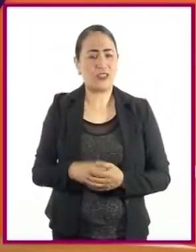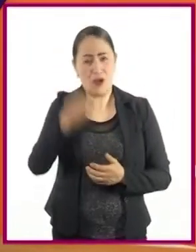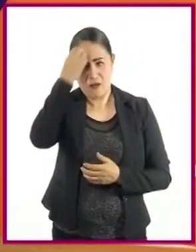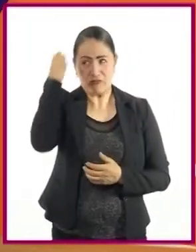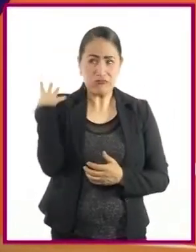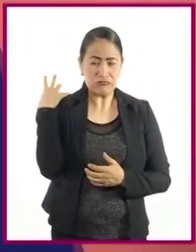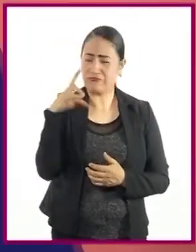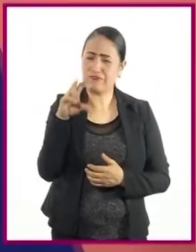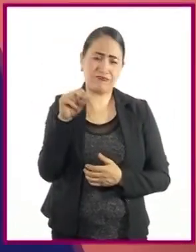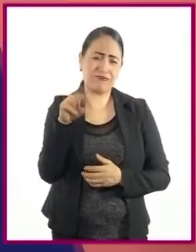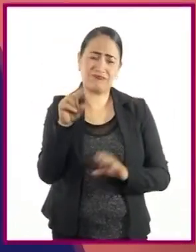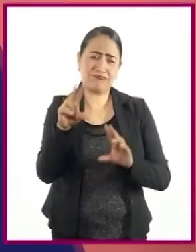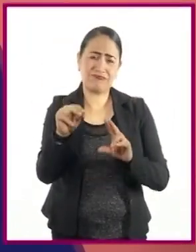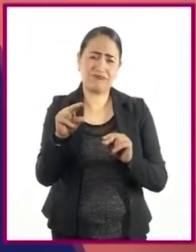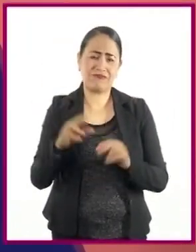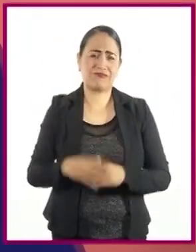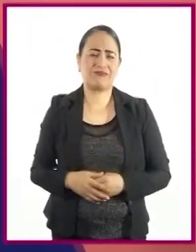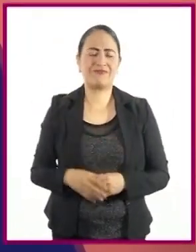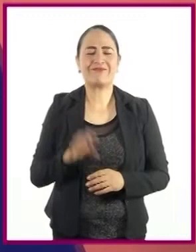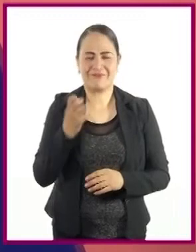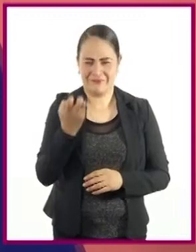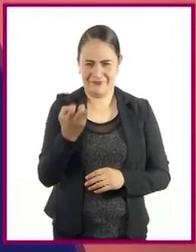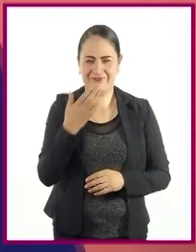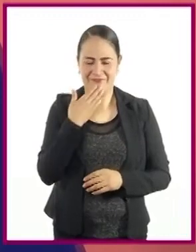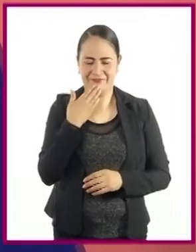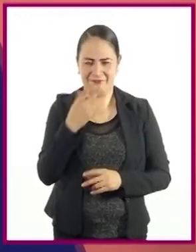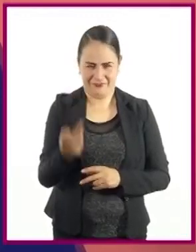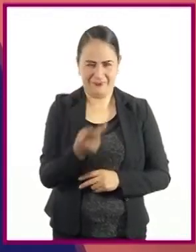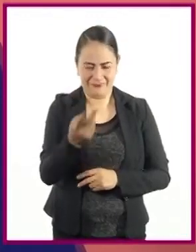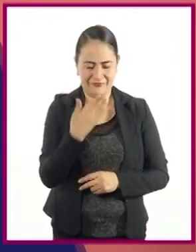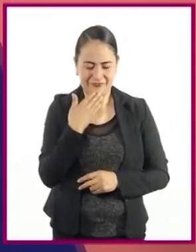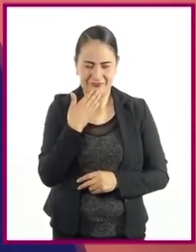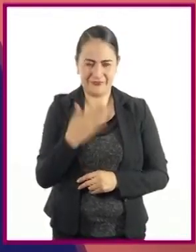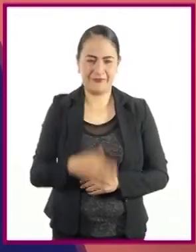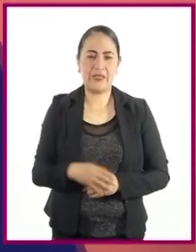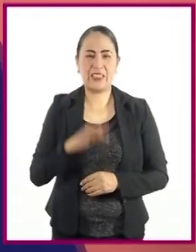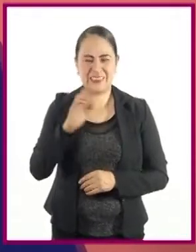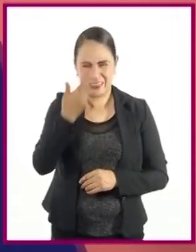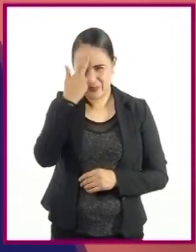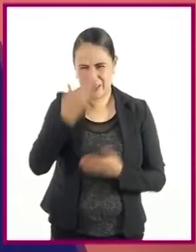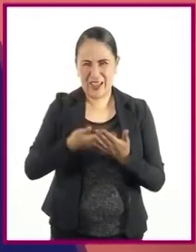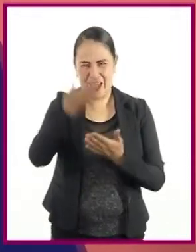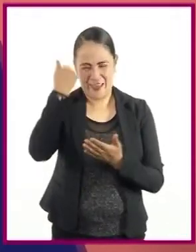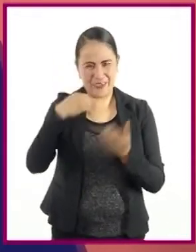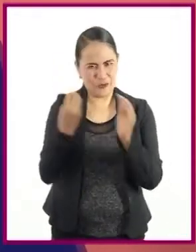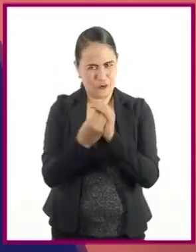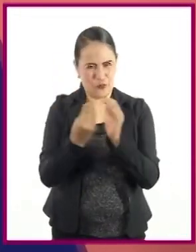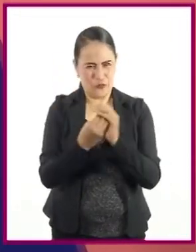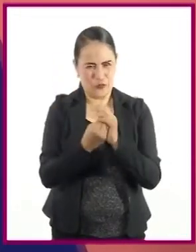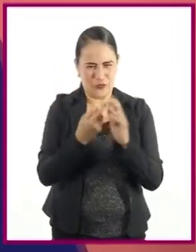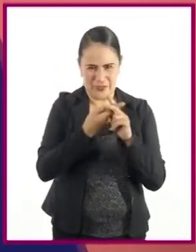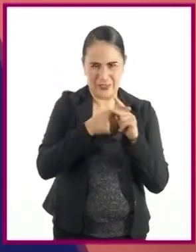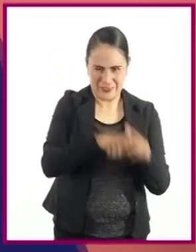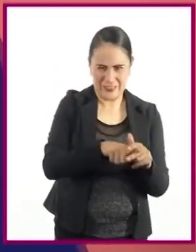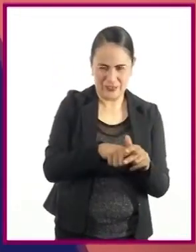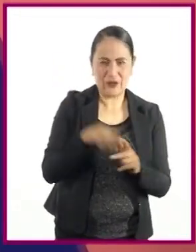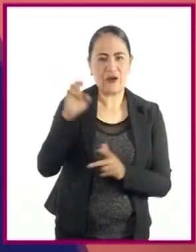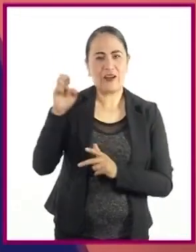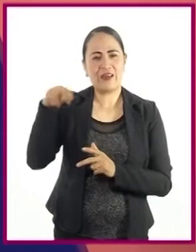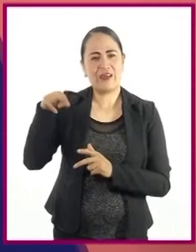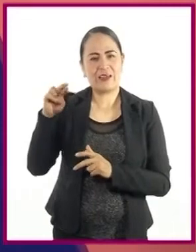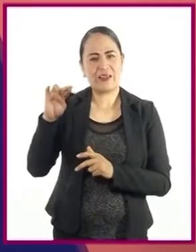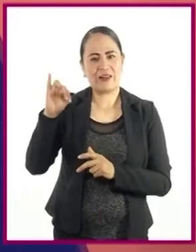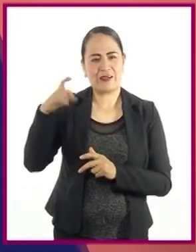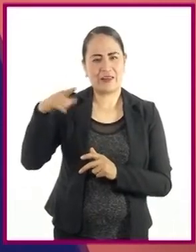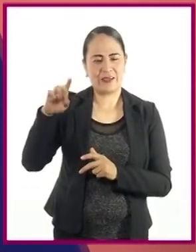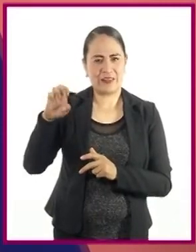vayan. Muy buena pregunta. Recuerden que al inicio de la sesión, Enrique nos mencionó que